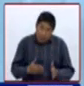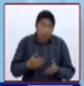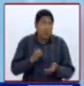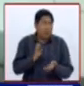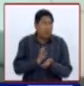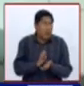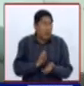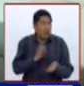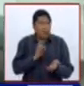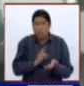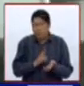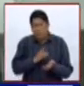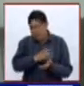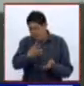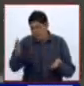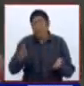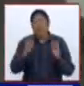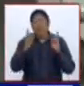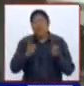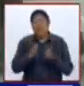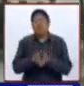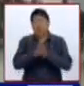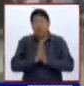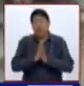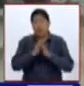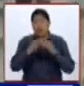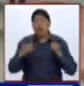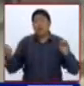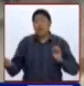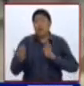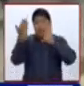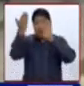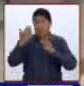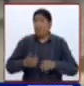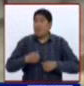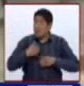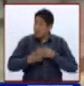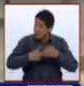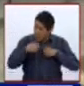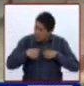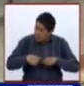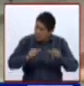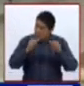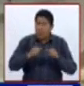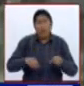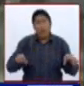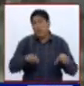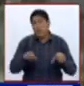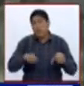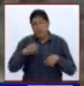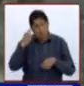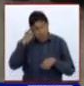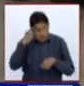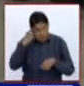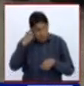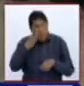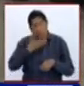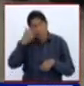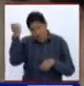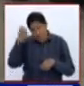hemos pedido, así como hemos estado nosotros al frente de esta pandemia y continuamos, que también hayan considerado